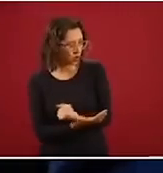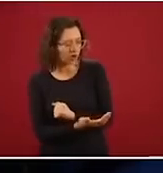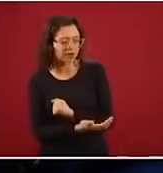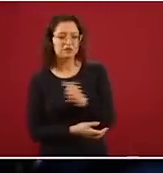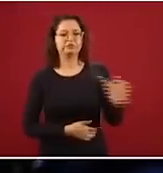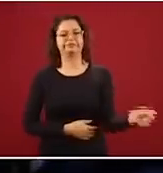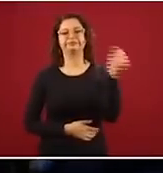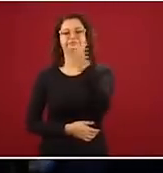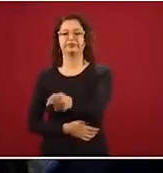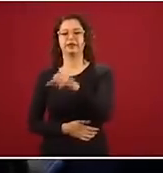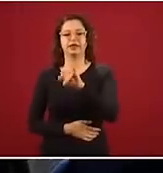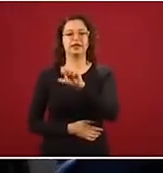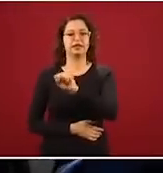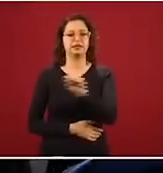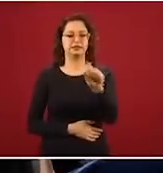delegado del ISSSTE.